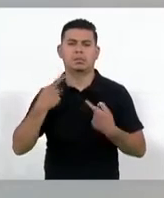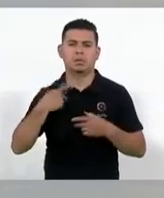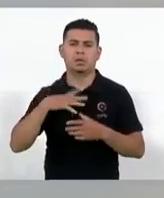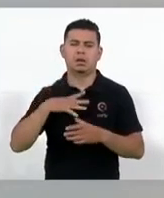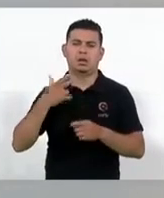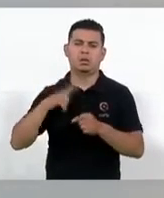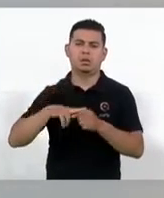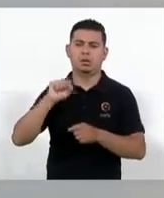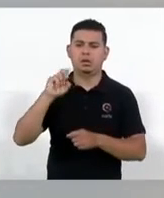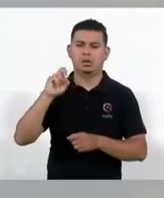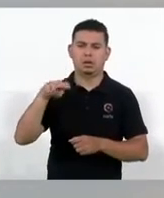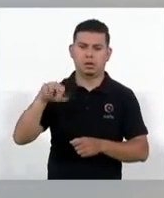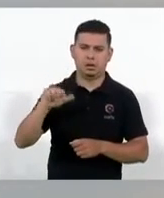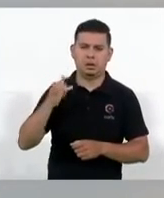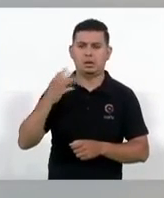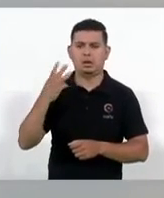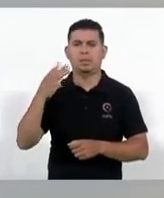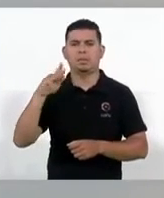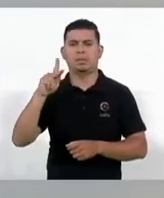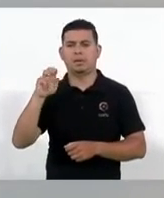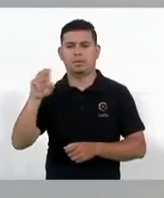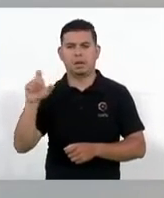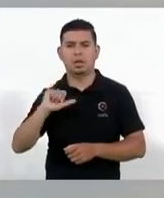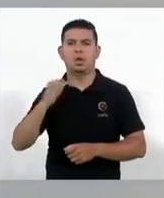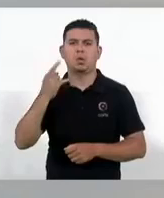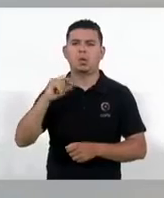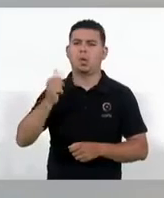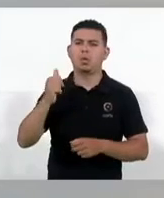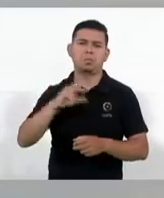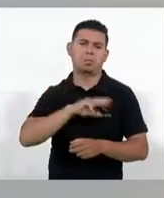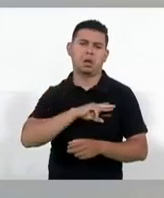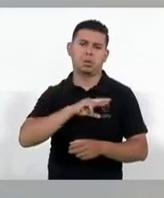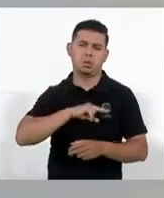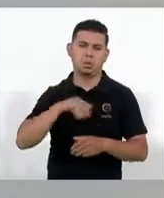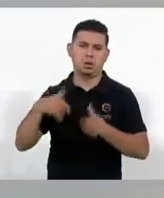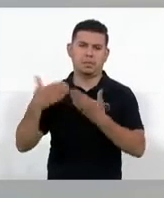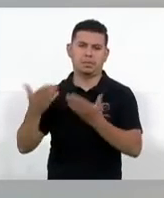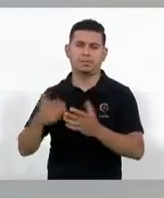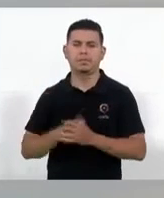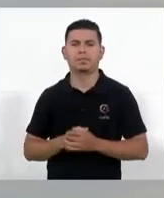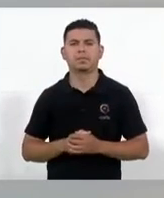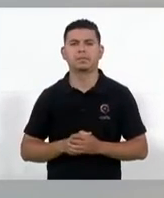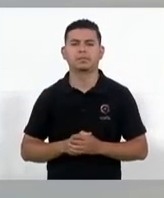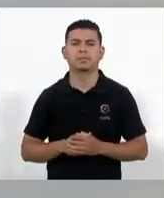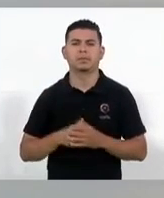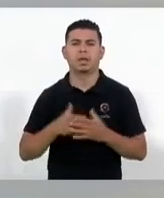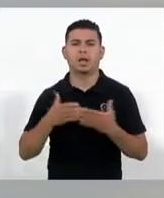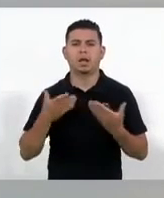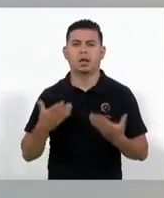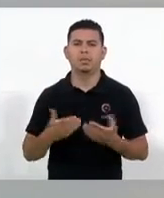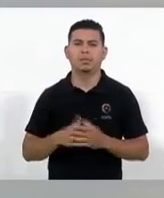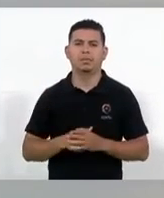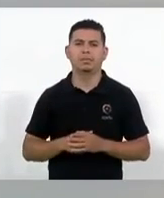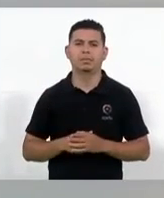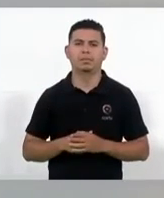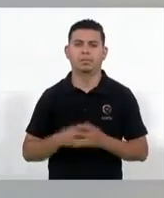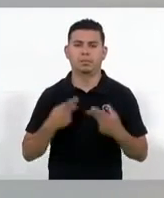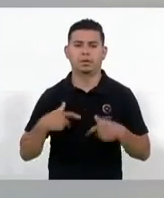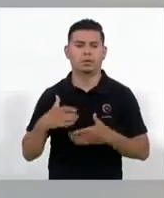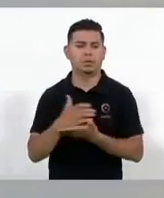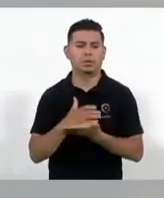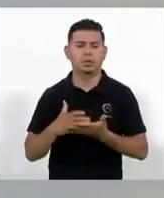3 en pemex y 1 en otras unidades médicas en lo referente a los casos recuperados